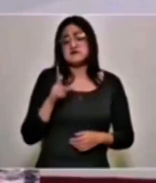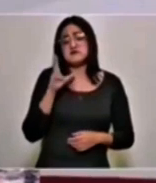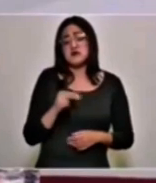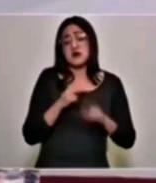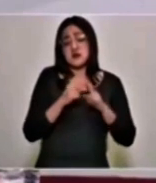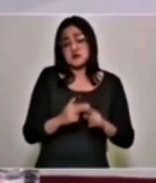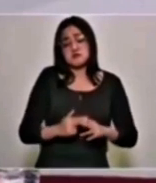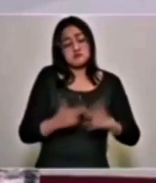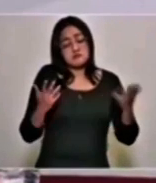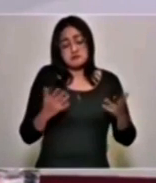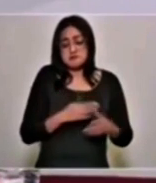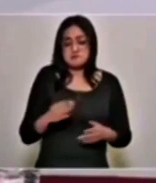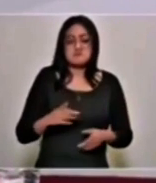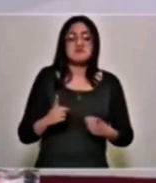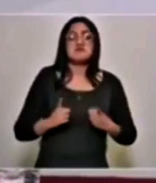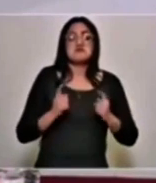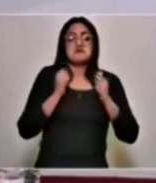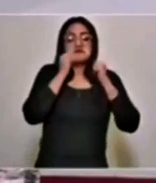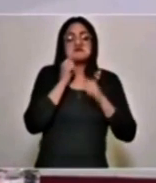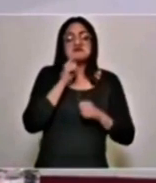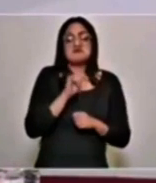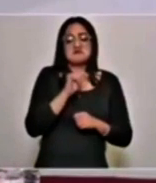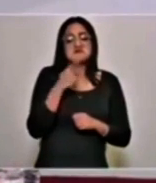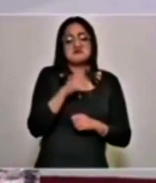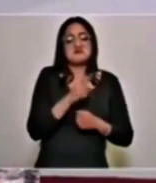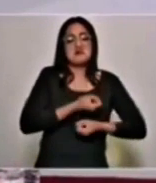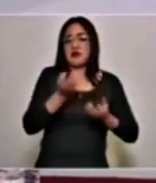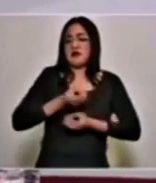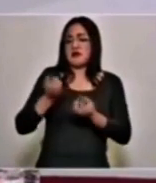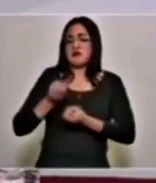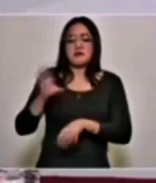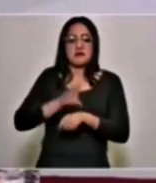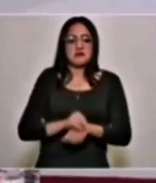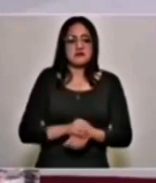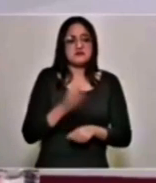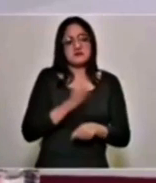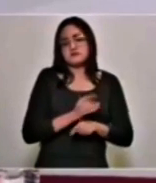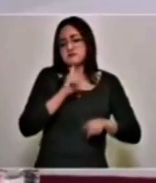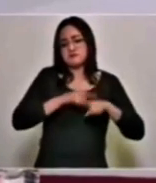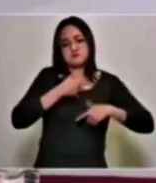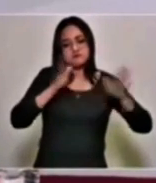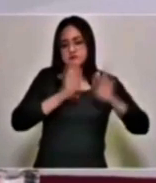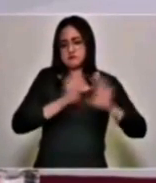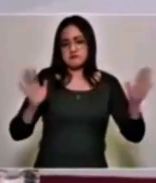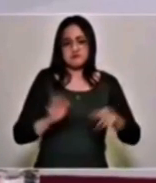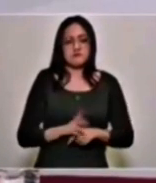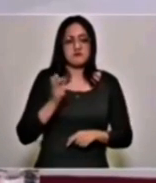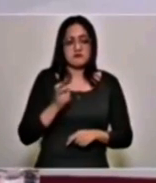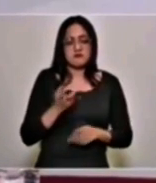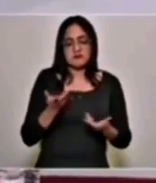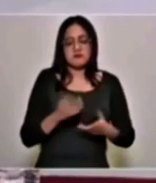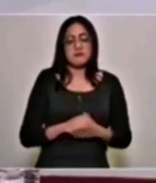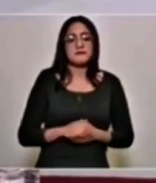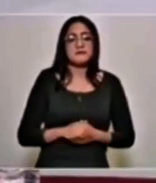incumplió y otorgó de sus pistolas concesiones. Todas se van a revocar, esas se van a